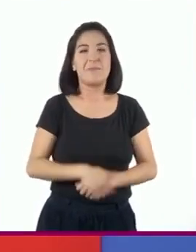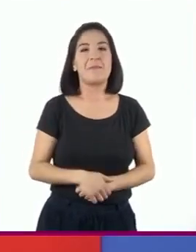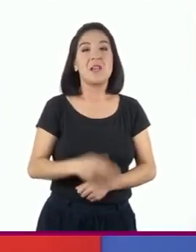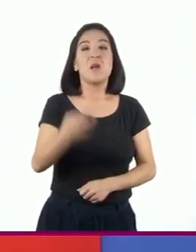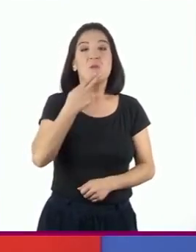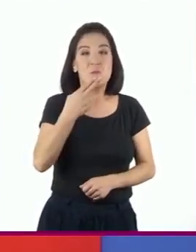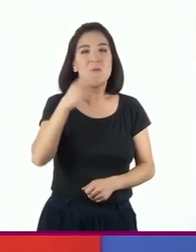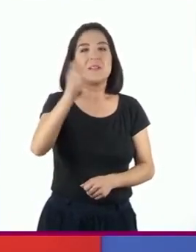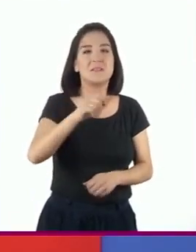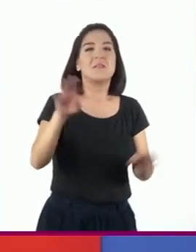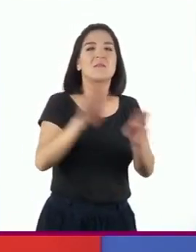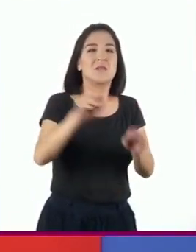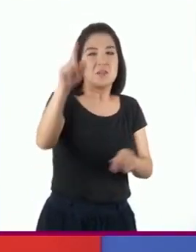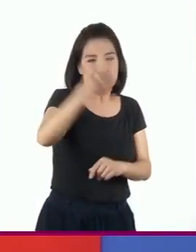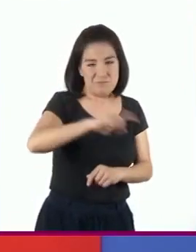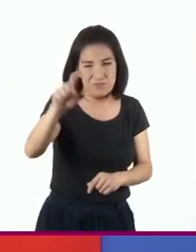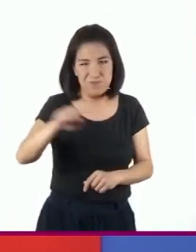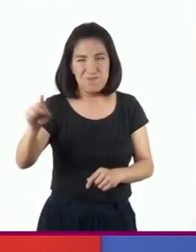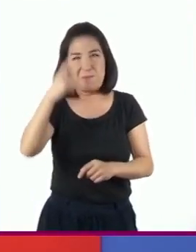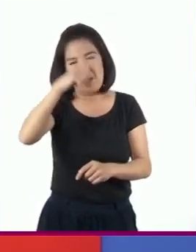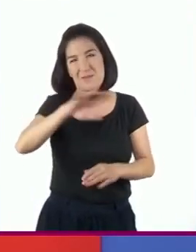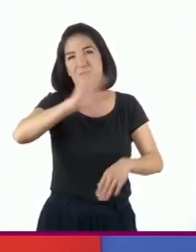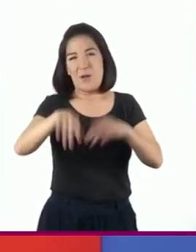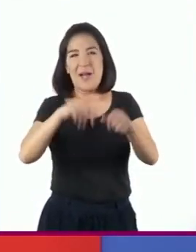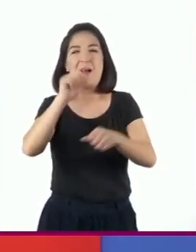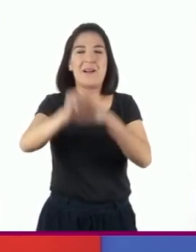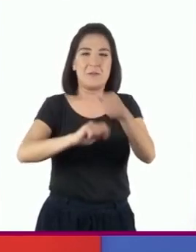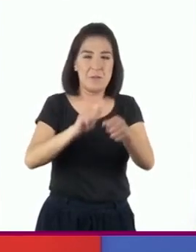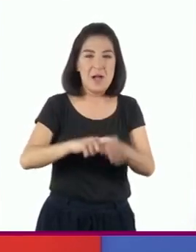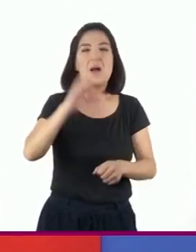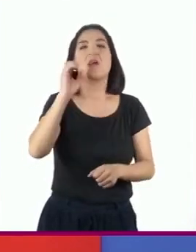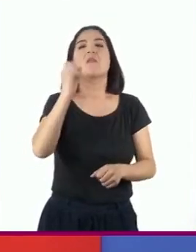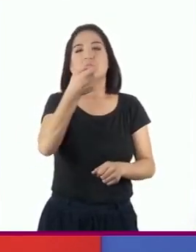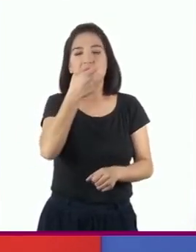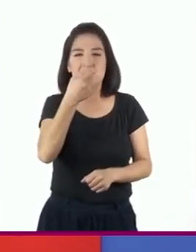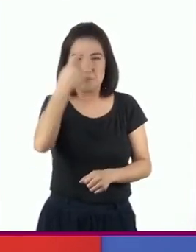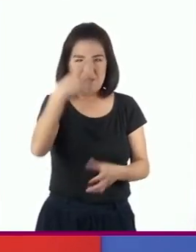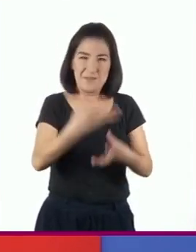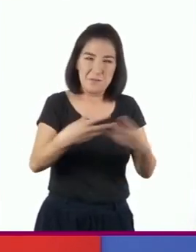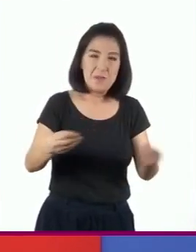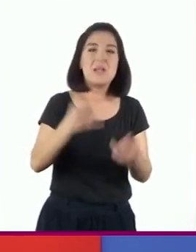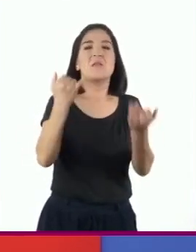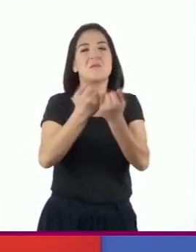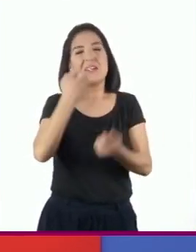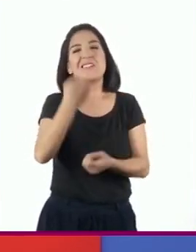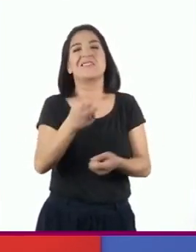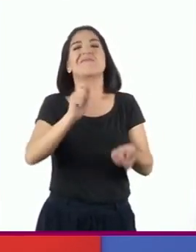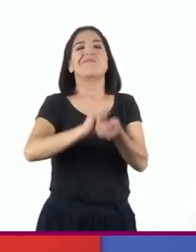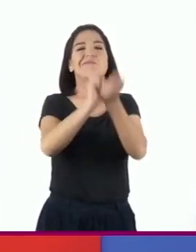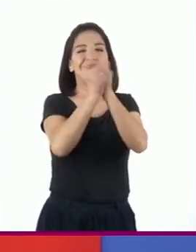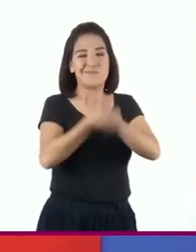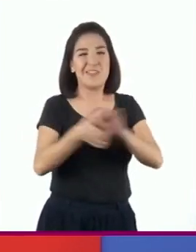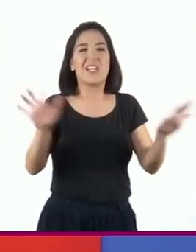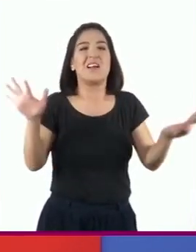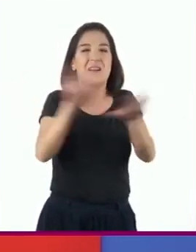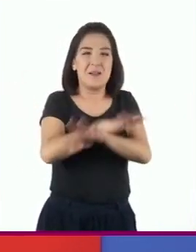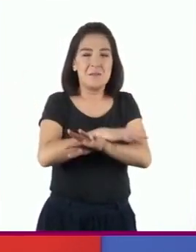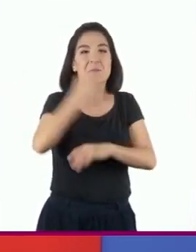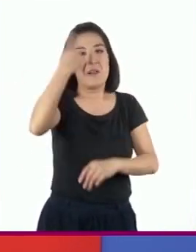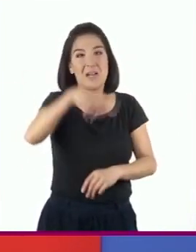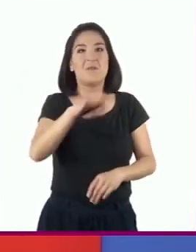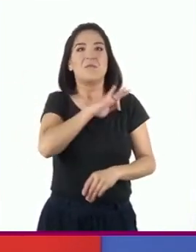las redes, lo que por tanto selecciona individuos de crecimiento lento, que permanecen pequeños, incluso cuando son